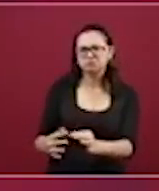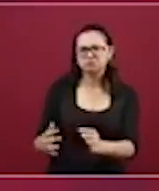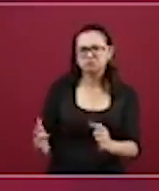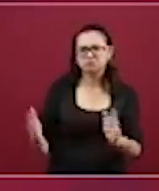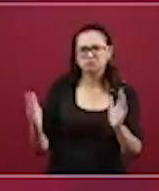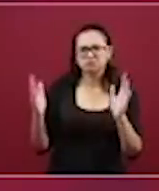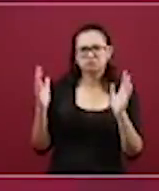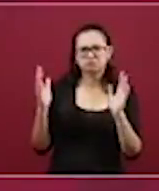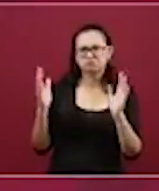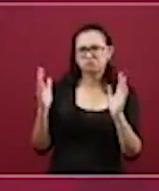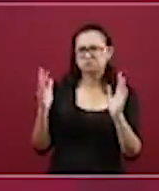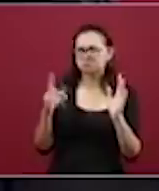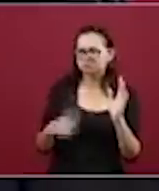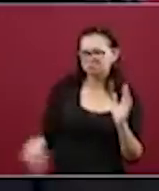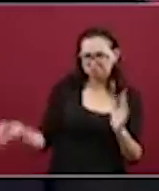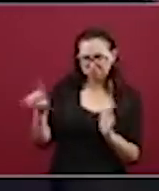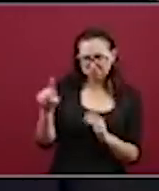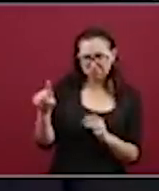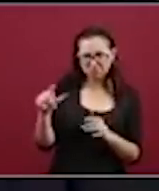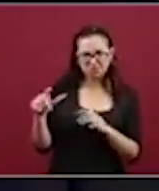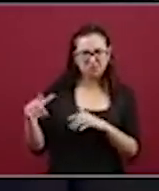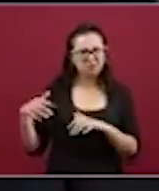aunque existe el derecho